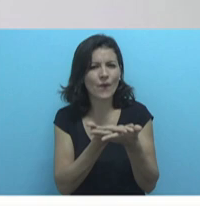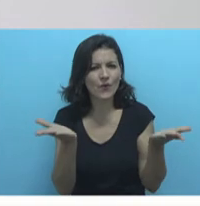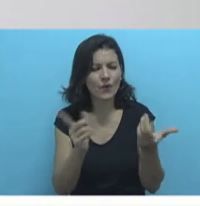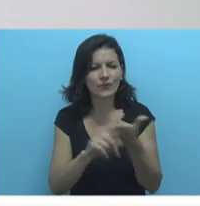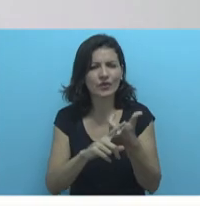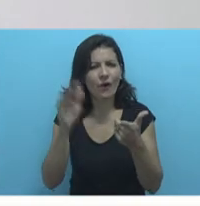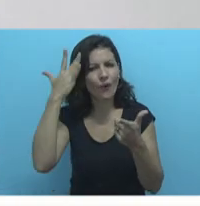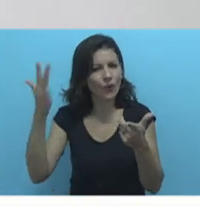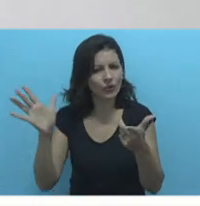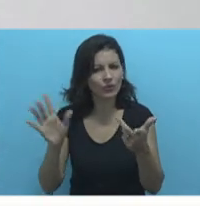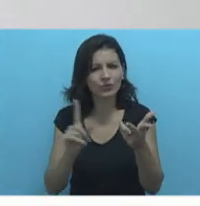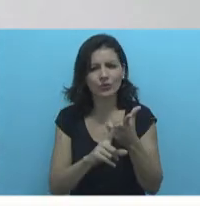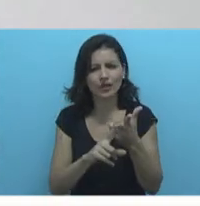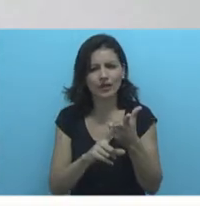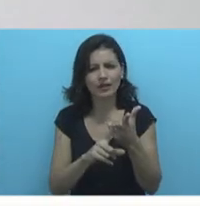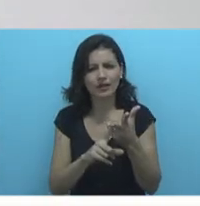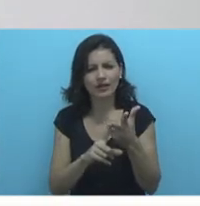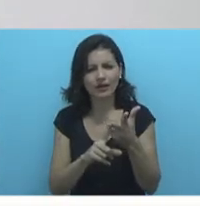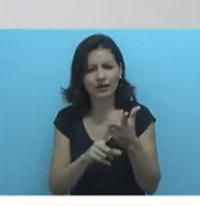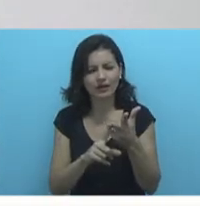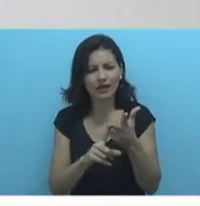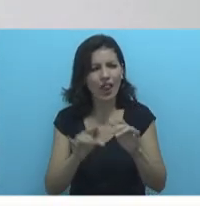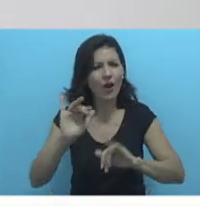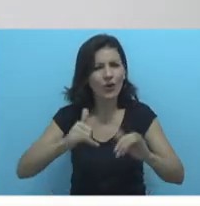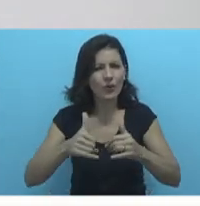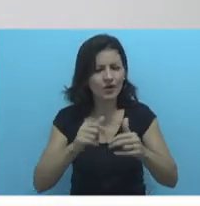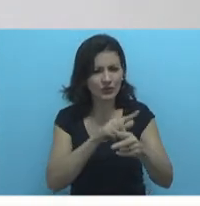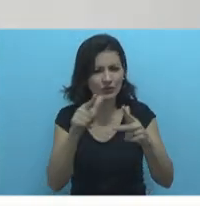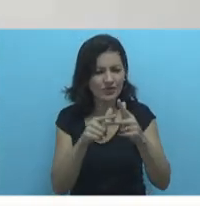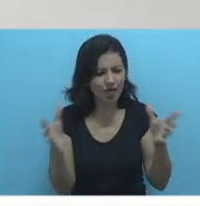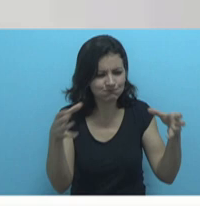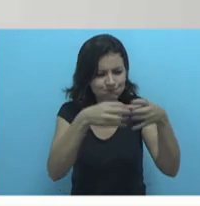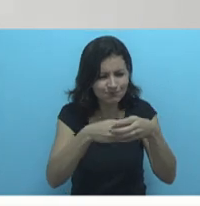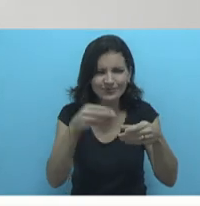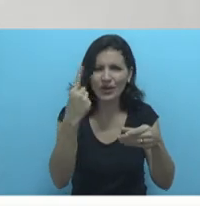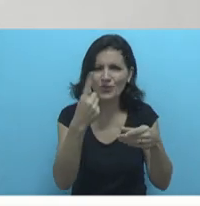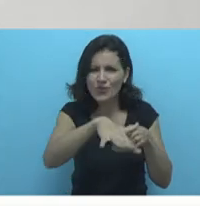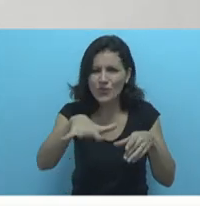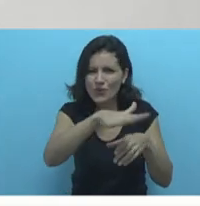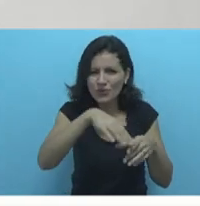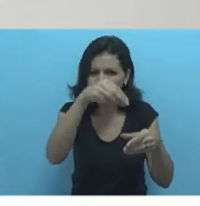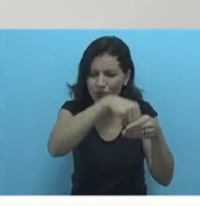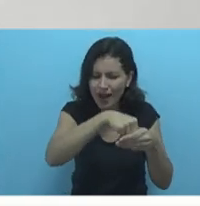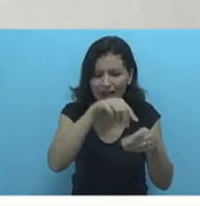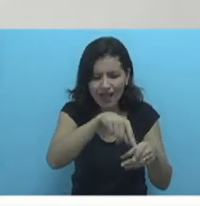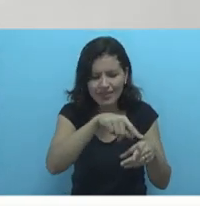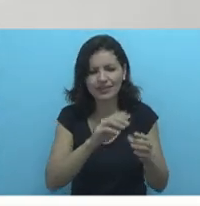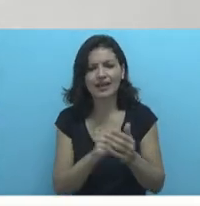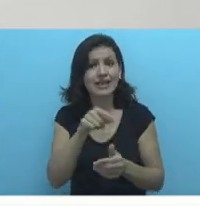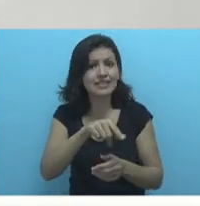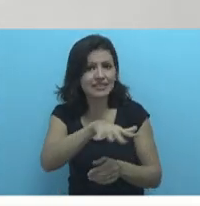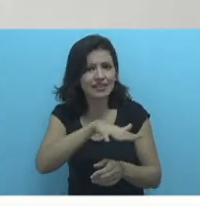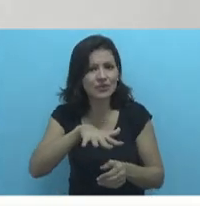la cultura y las juventudes estudiando. Y de ahí, de